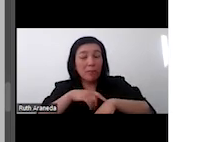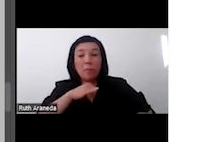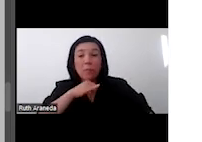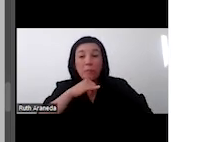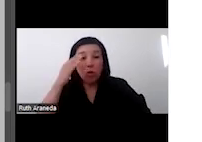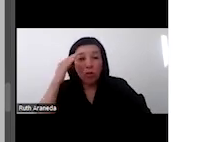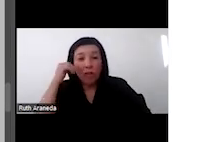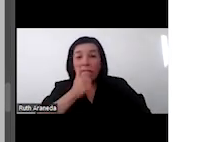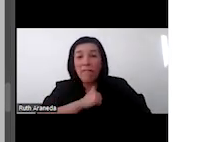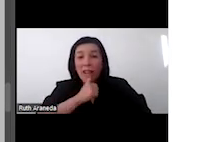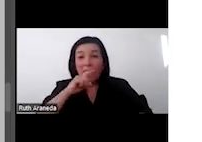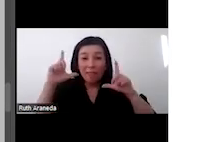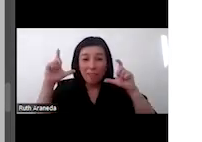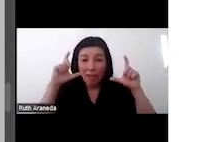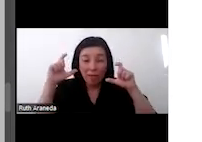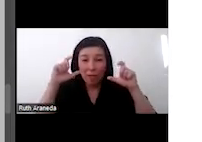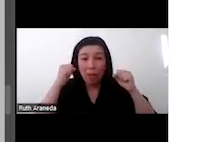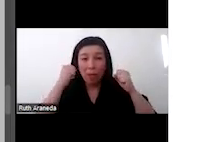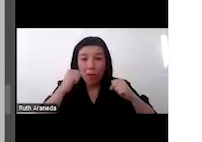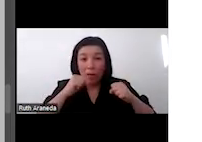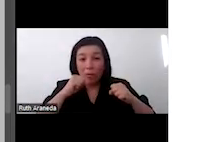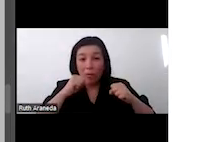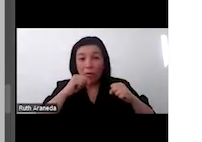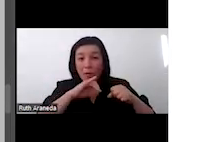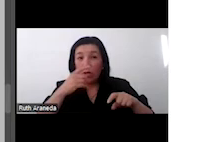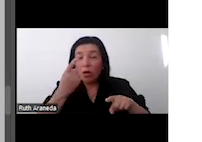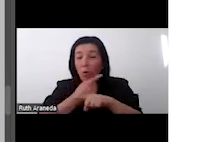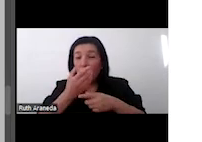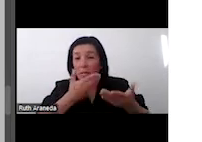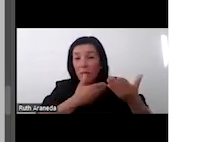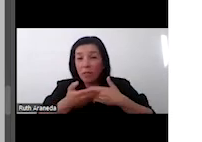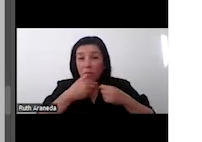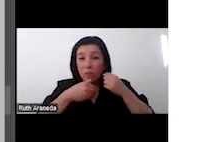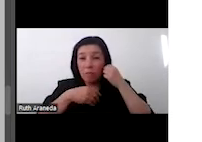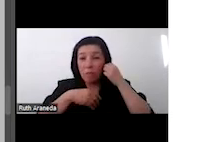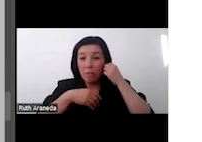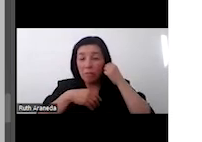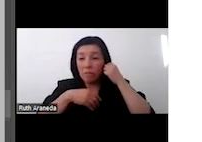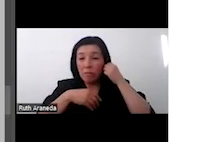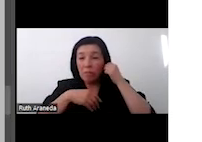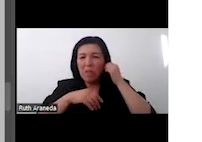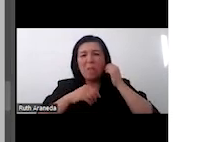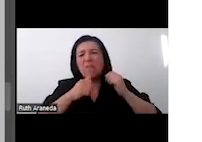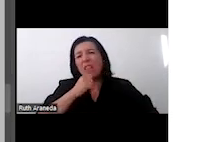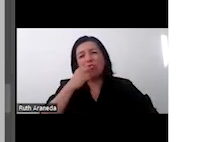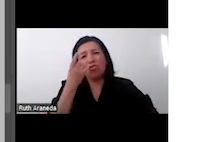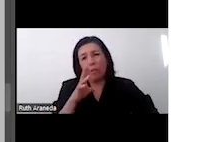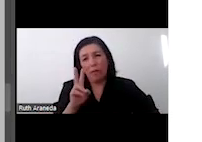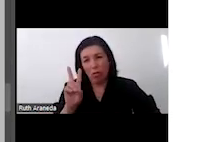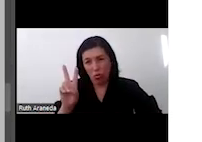faltan muchas láminas como para que podamos pasar a una conversación. Yo creo que me quedan dos láminas. Ya,